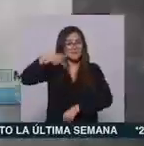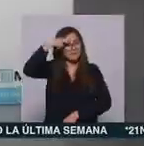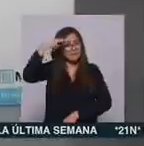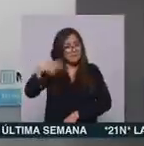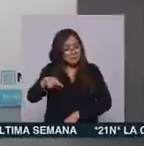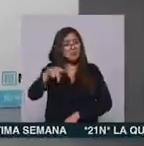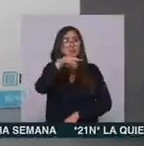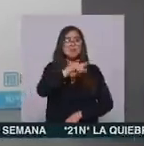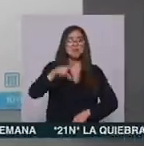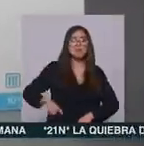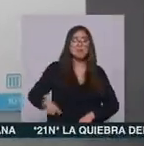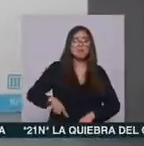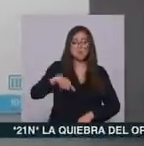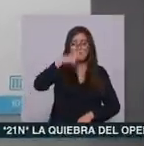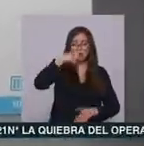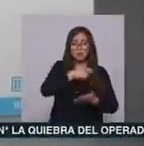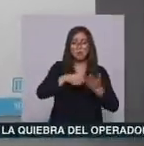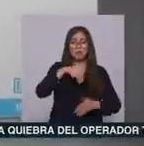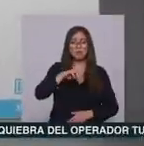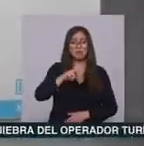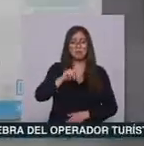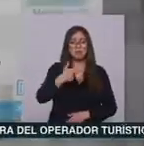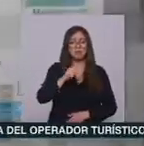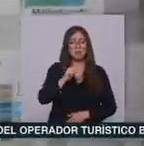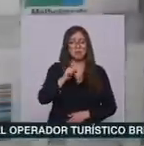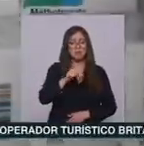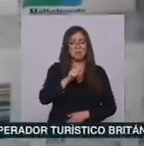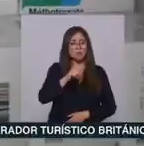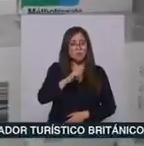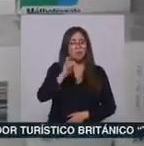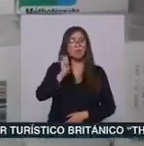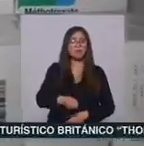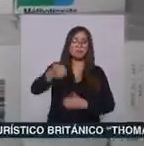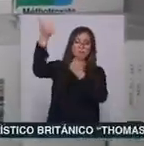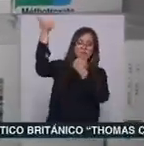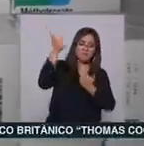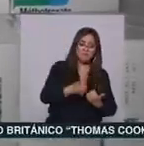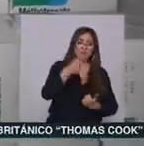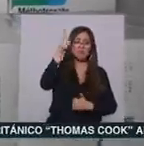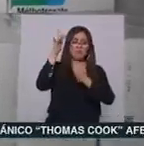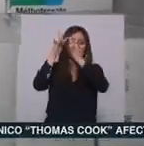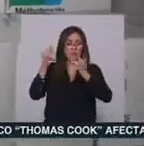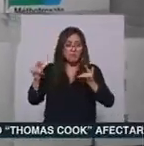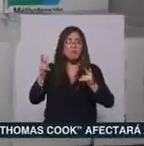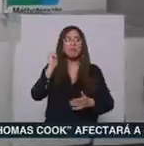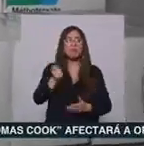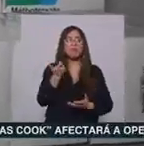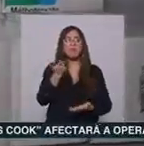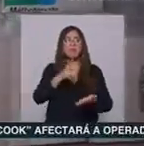adquirió metotrexato, el medicamento para atender a niños con cáncer importado de Francia. El lote que se compró es